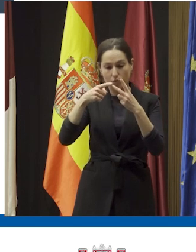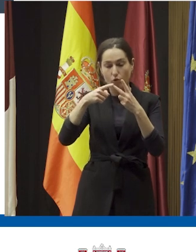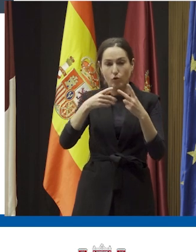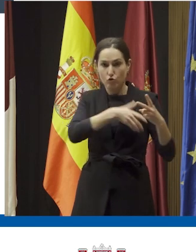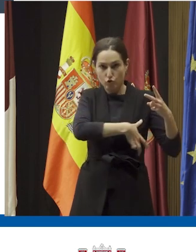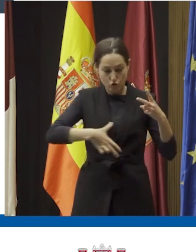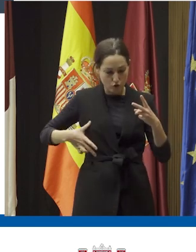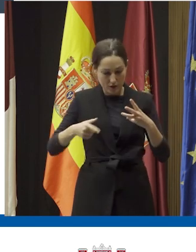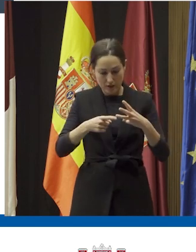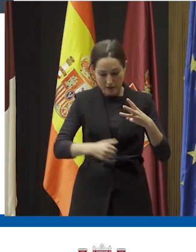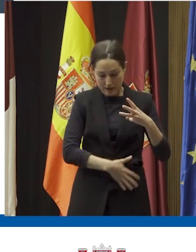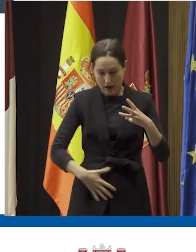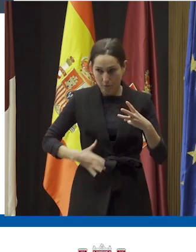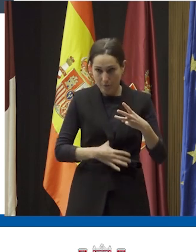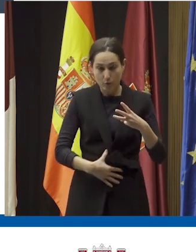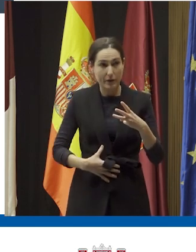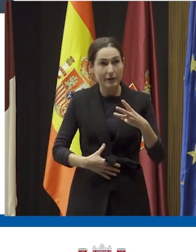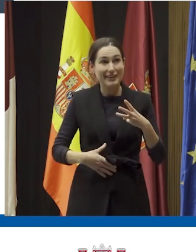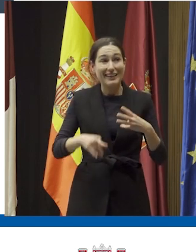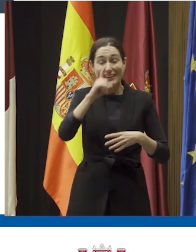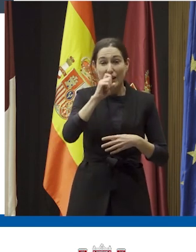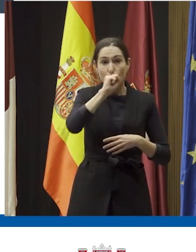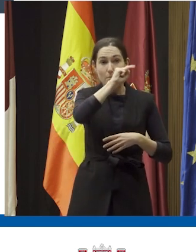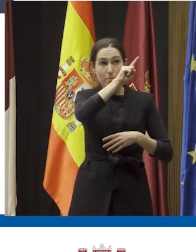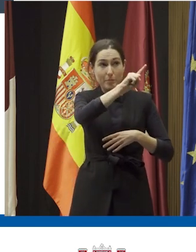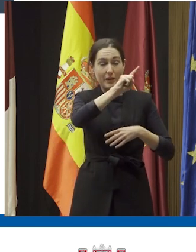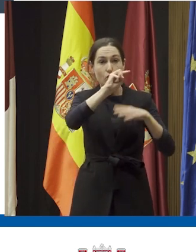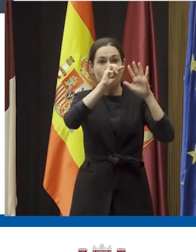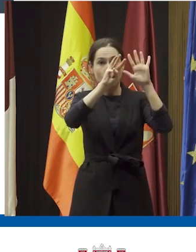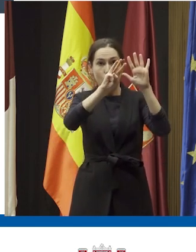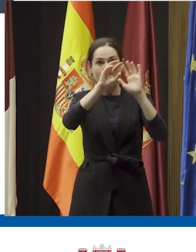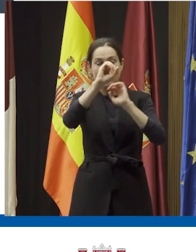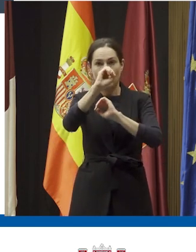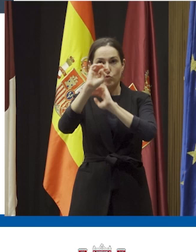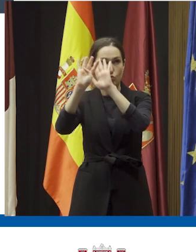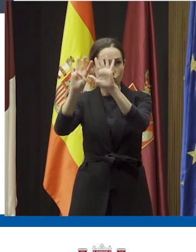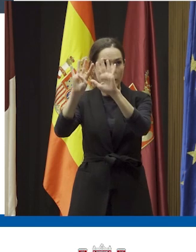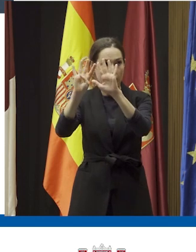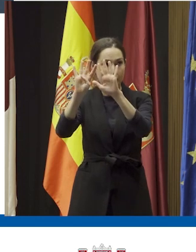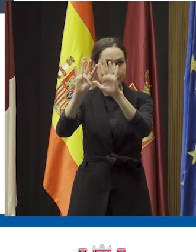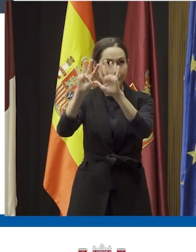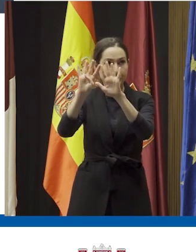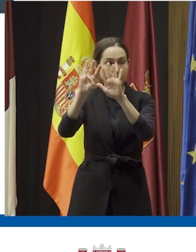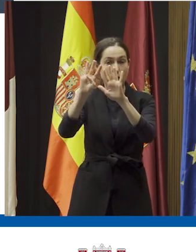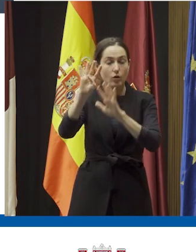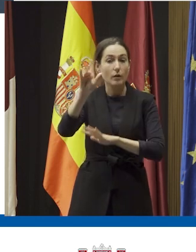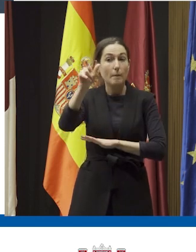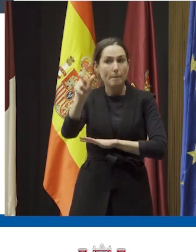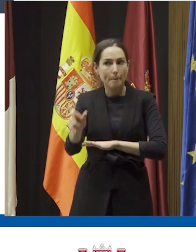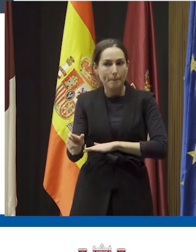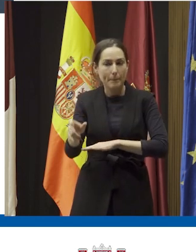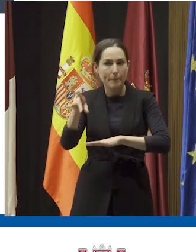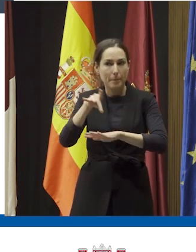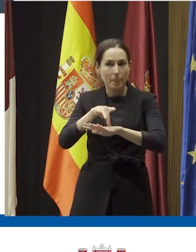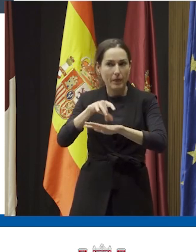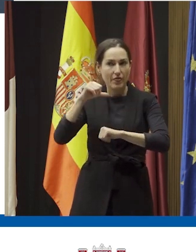en 1809, fíjense, en 1809, la anestesia tarda 50 años en llegar todavía. Pues un cirujano